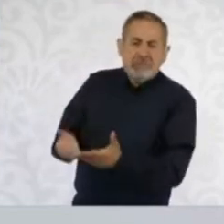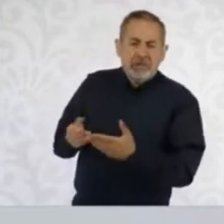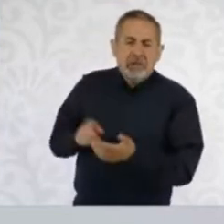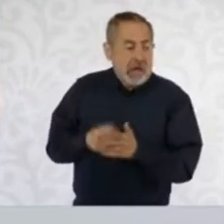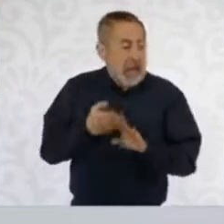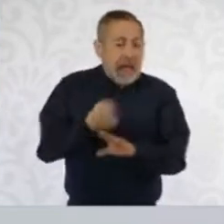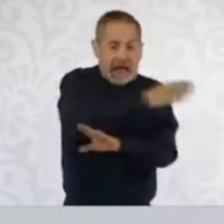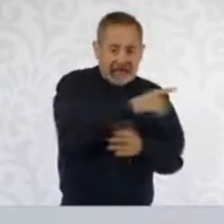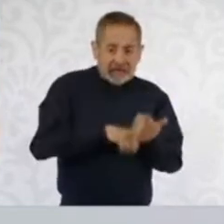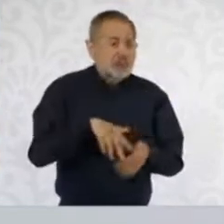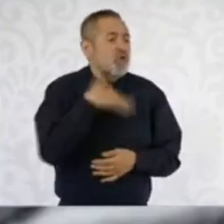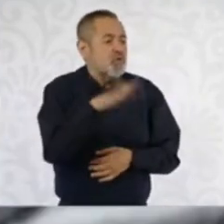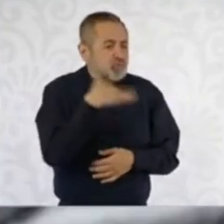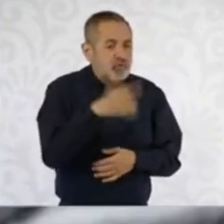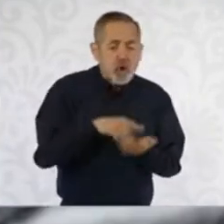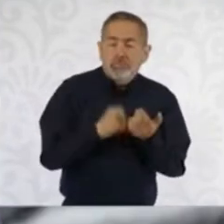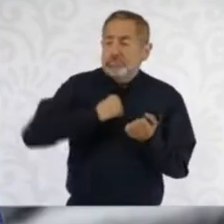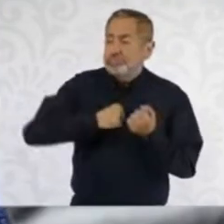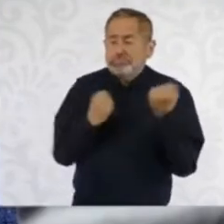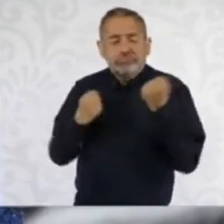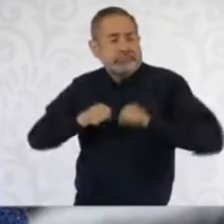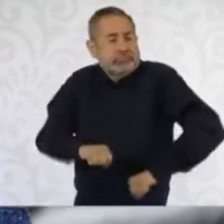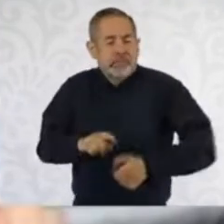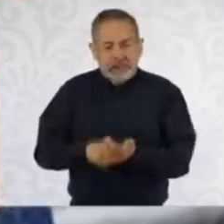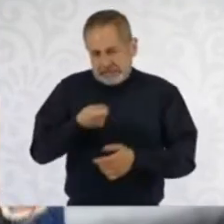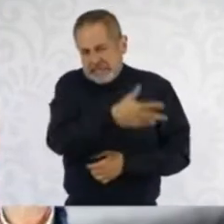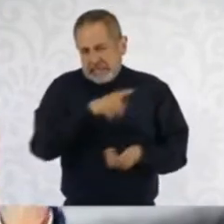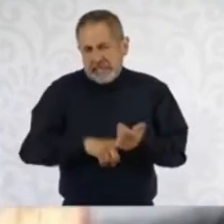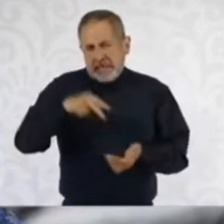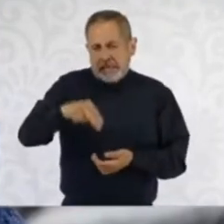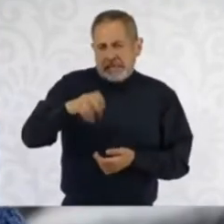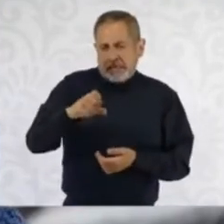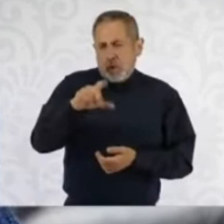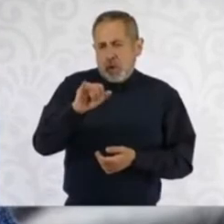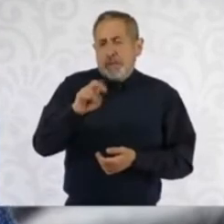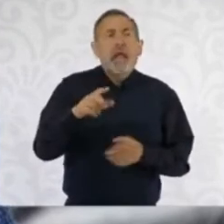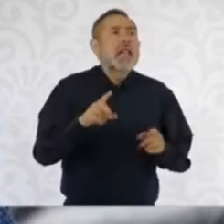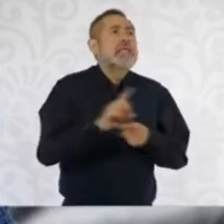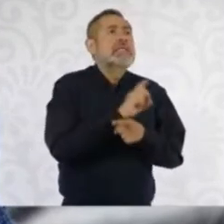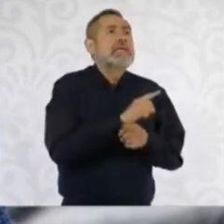corrupción y privilegios que representó el neoliberalismo de